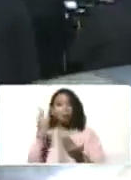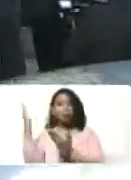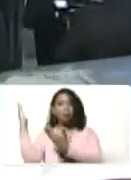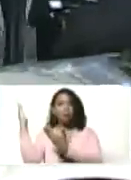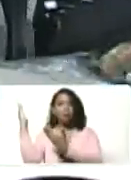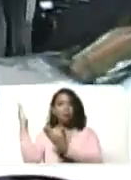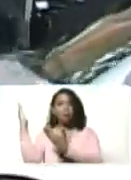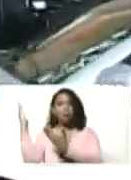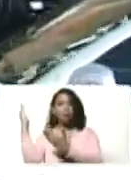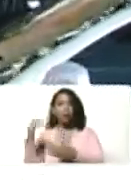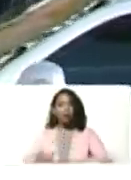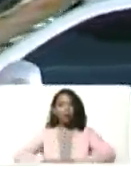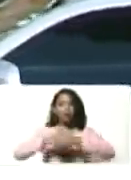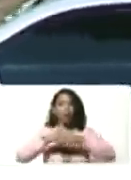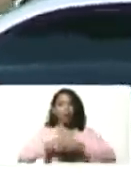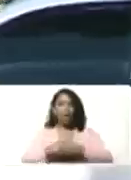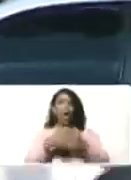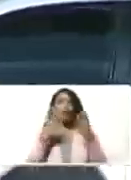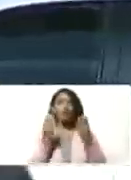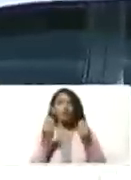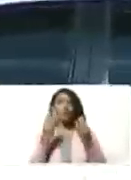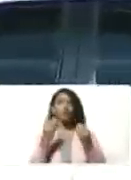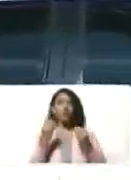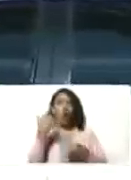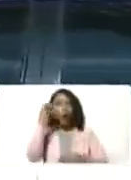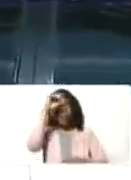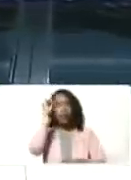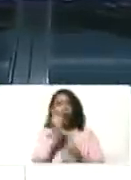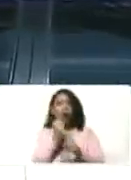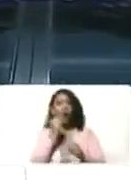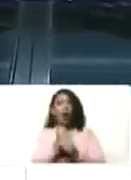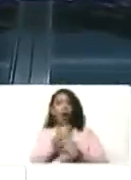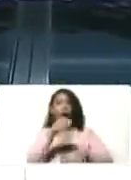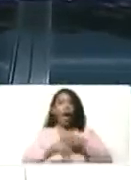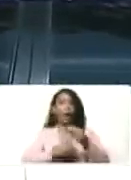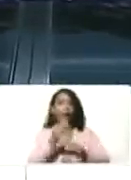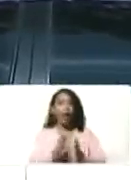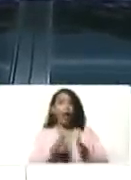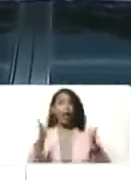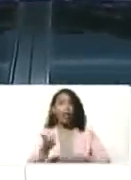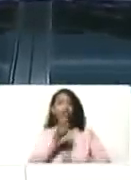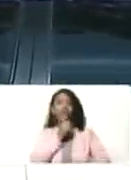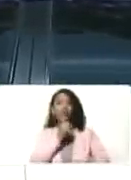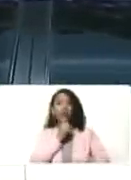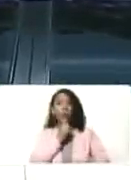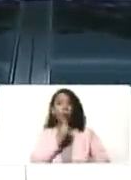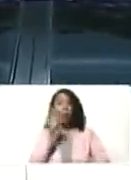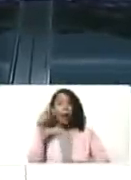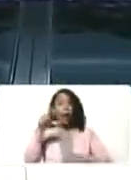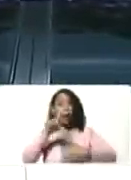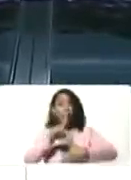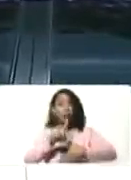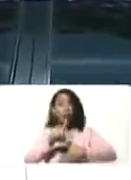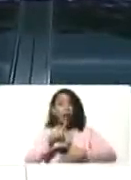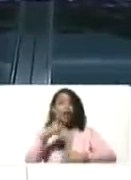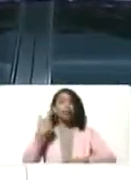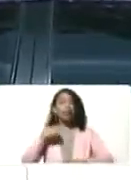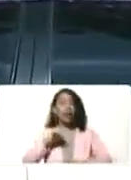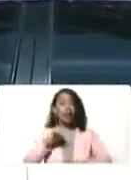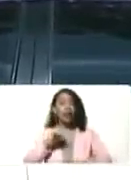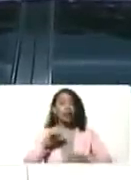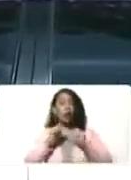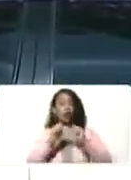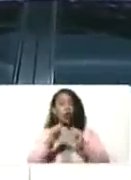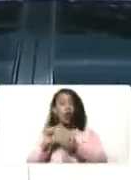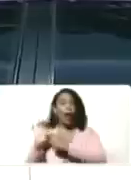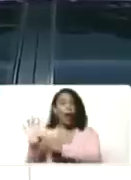nuevo, este apretón de manos, hay mucho en que trabajar, hay mucho que realizar, hay grandes desafíos para Latinoamérica. Tienen que seguir siendo ejemplo para